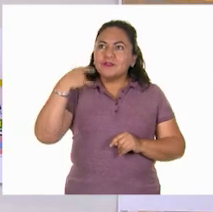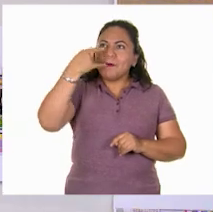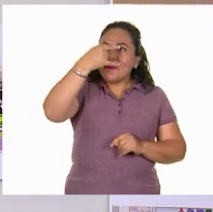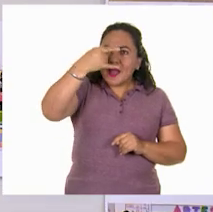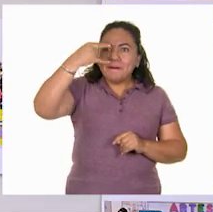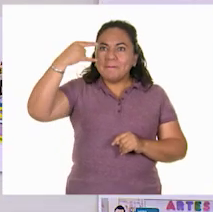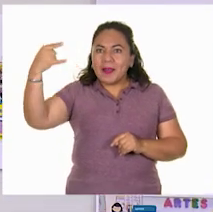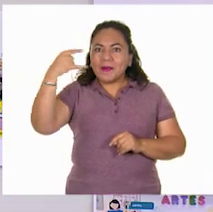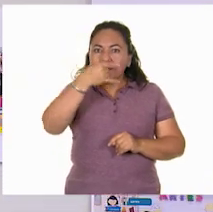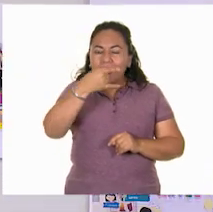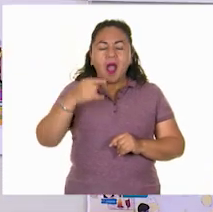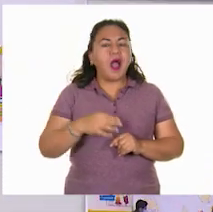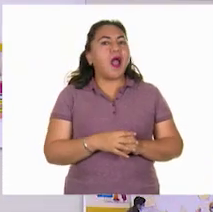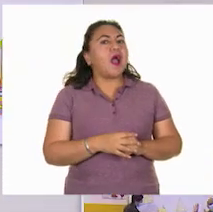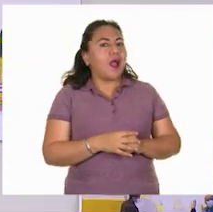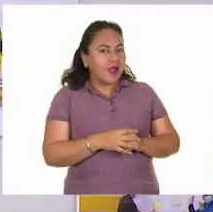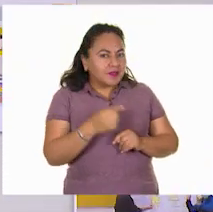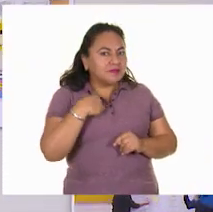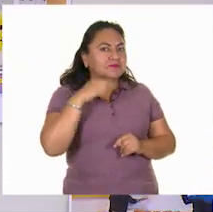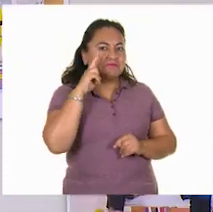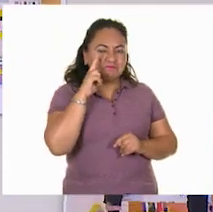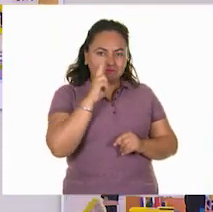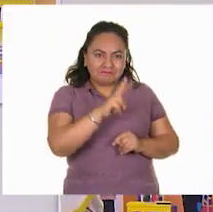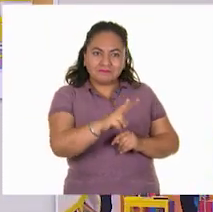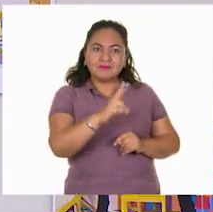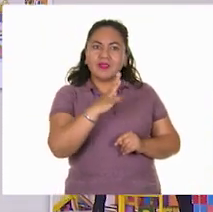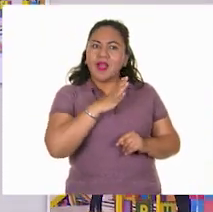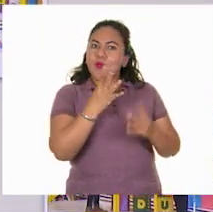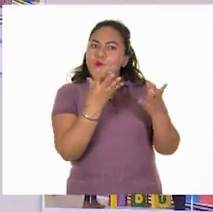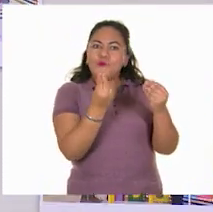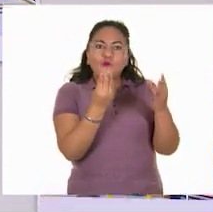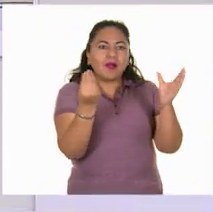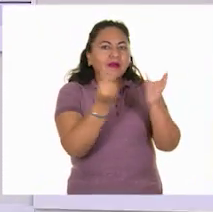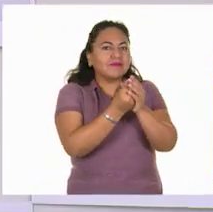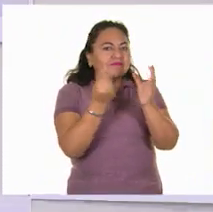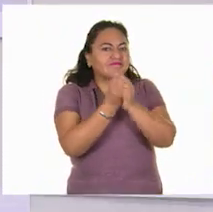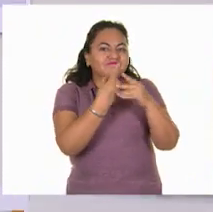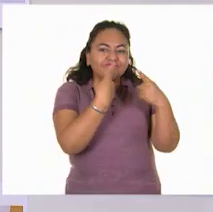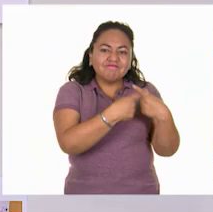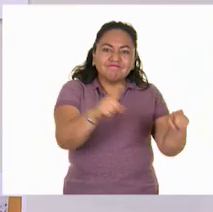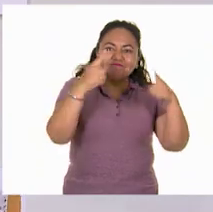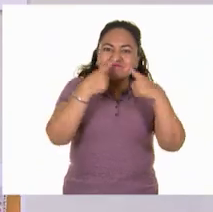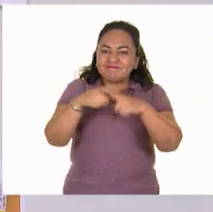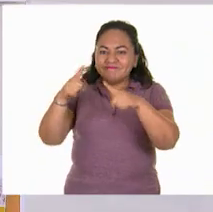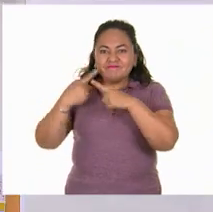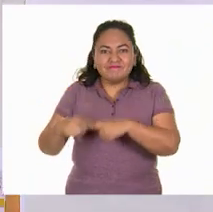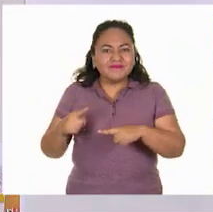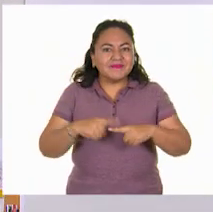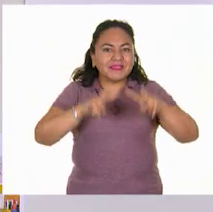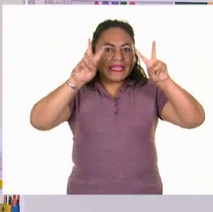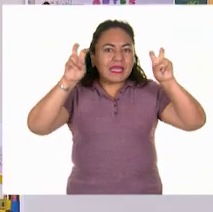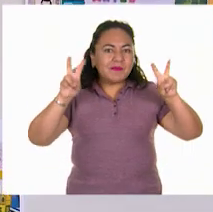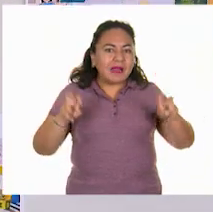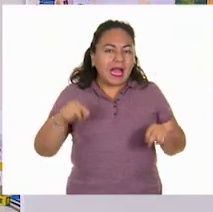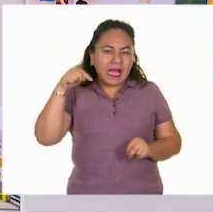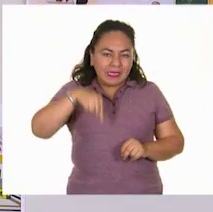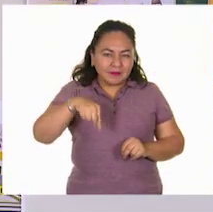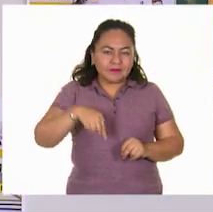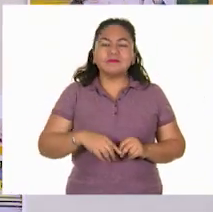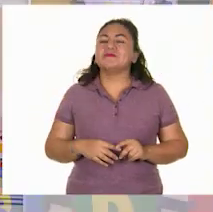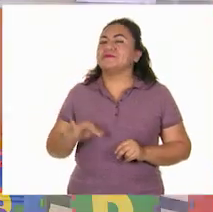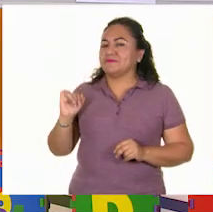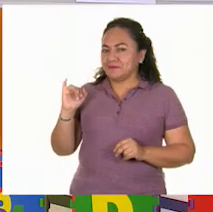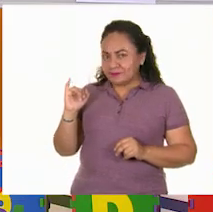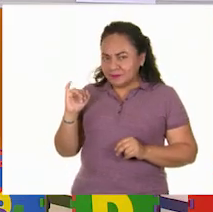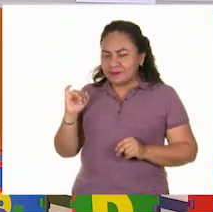fotografías. Eso veo, claro. Y entonces hay muchas clases de los diversos temas que se han tratado aquí.